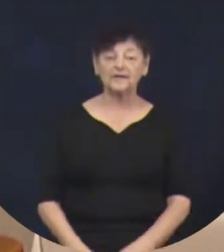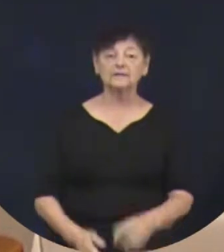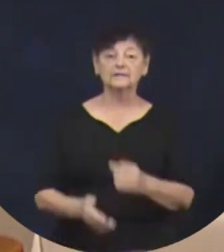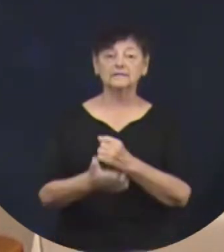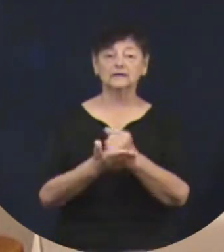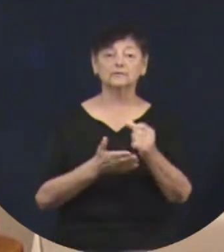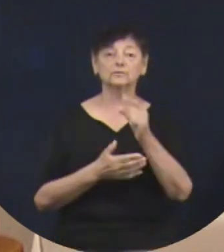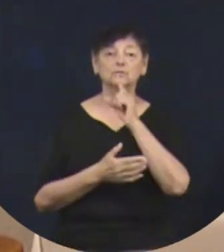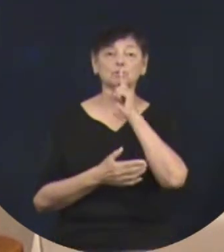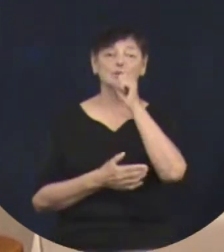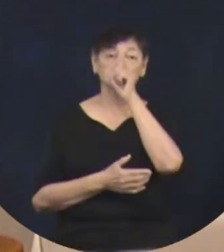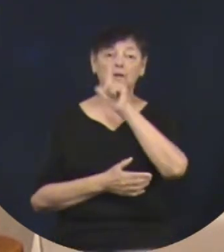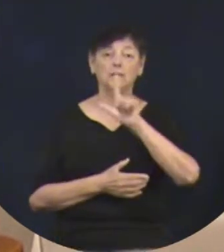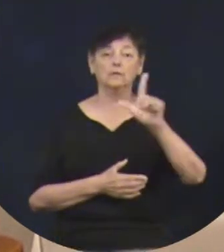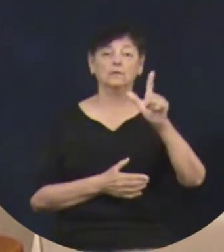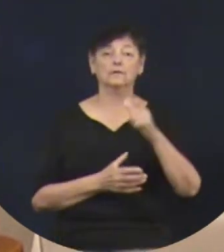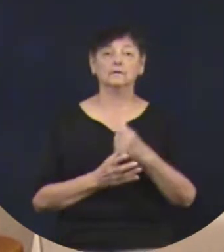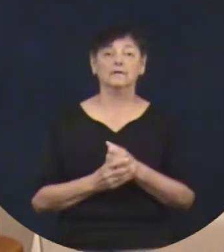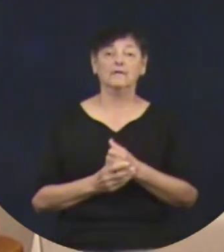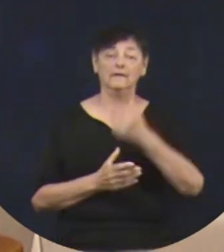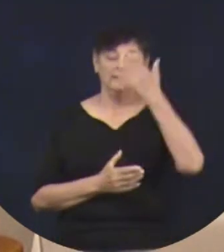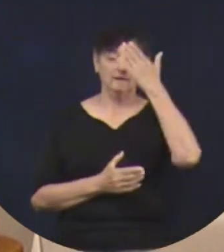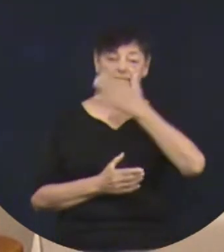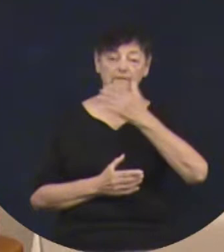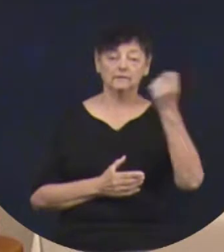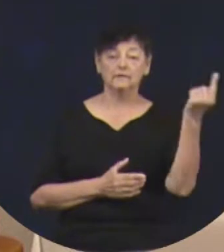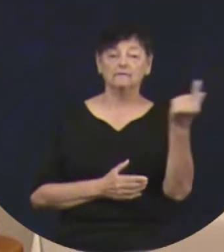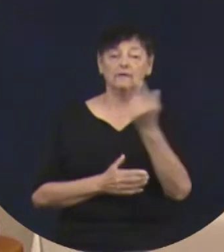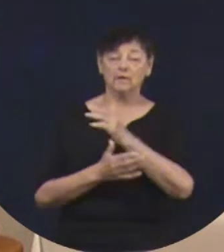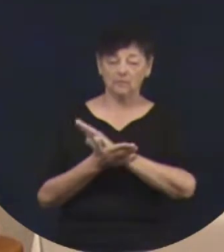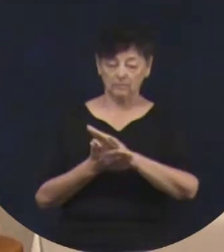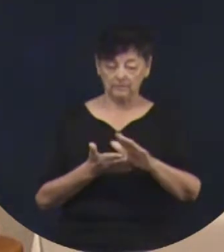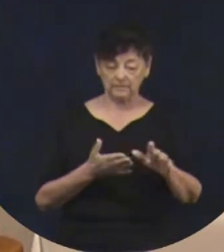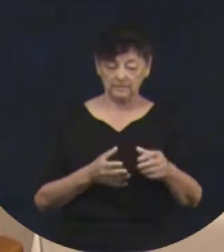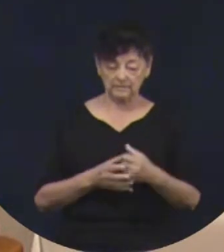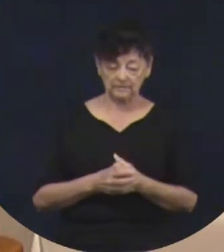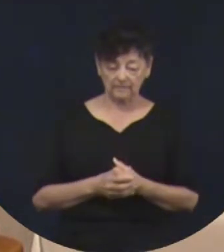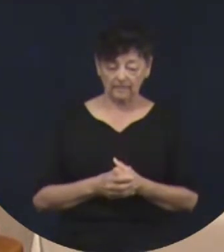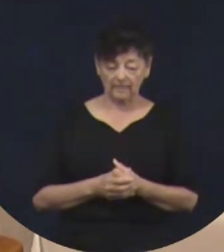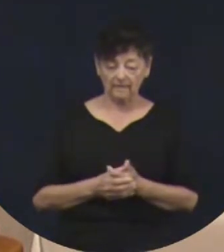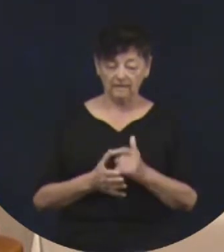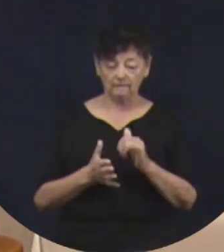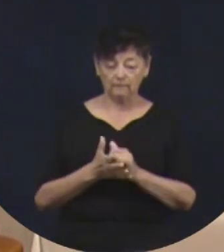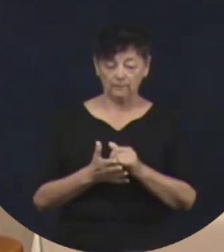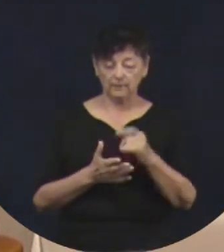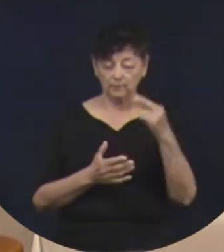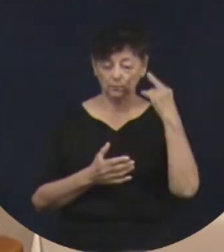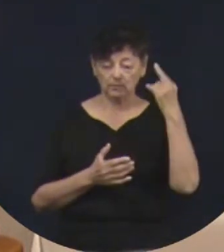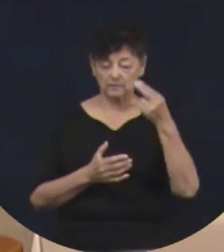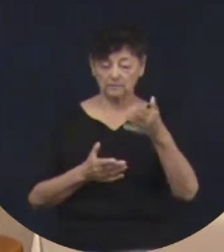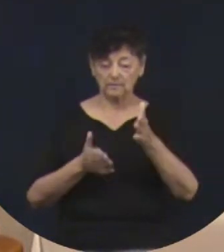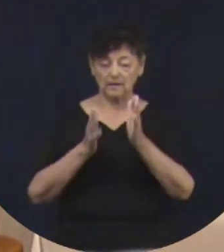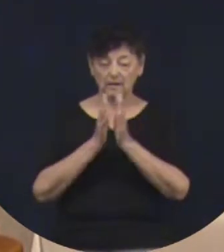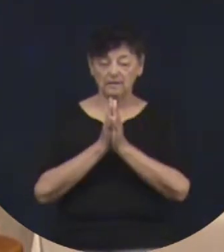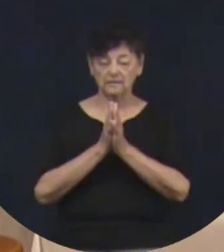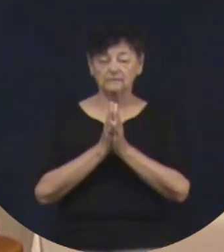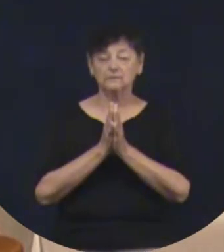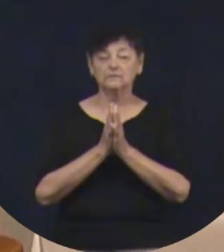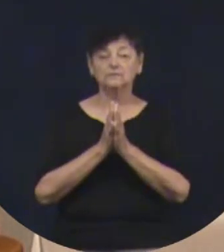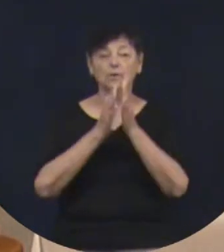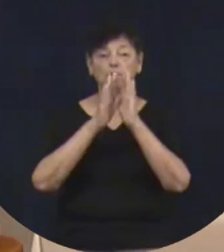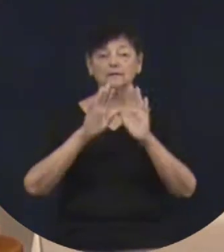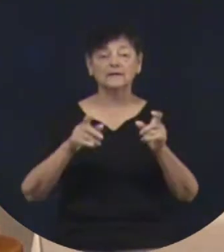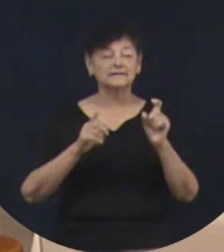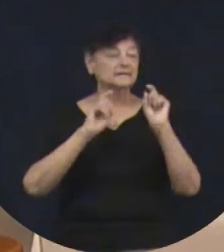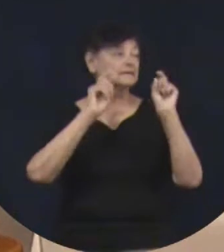Santo eres en verdad, Señor, fuente de toda santidad. Por eso te pedimos que santifiques